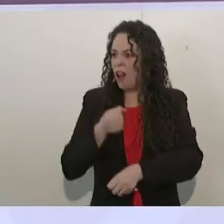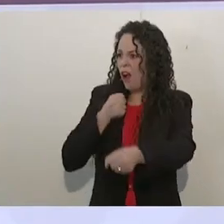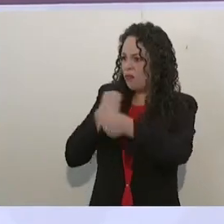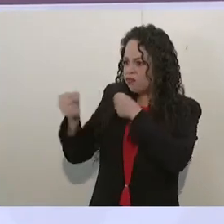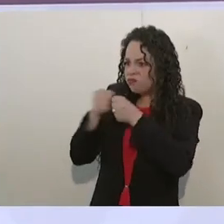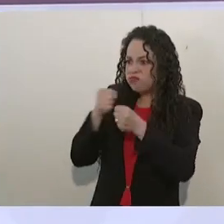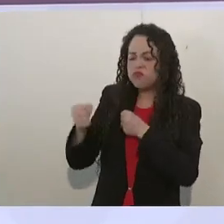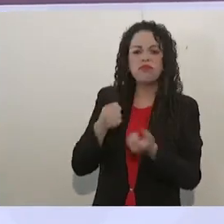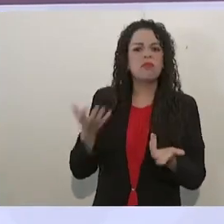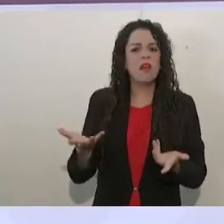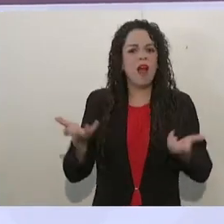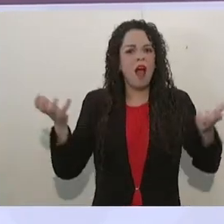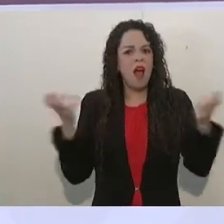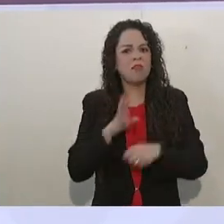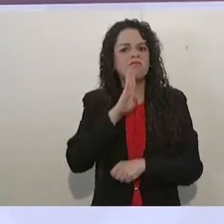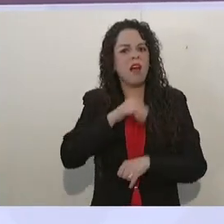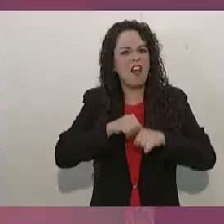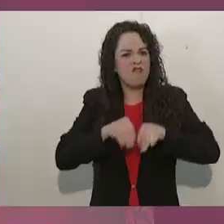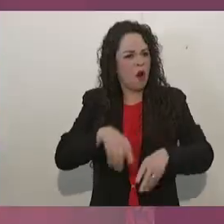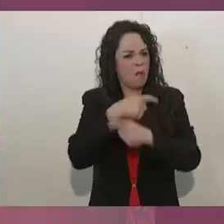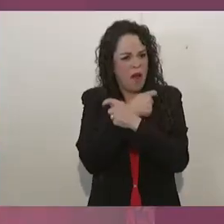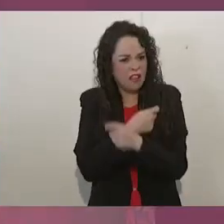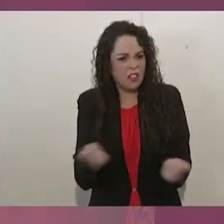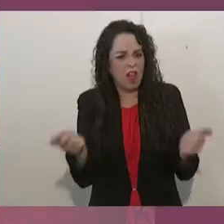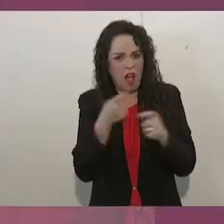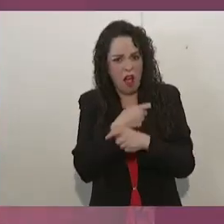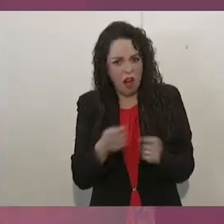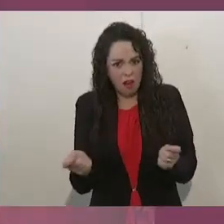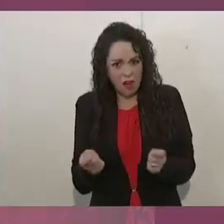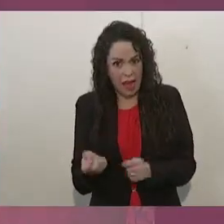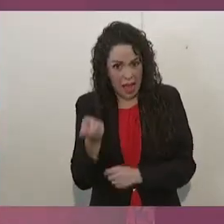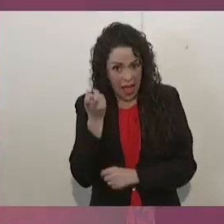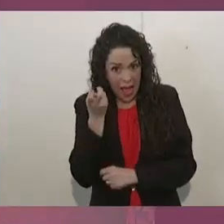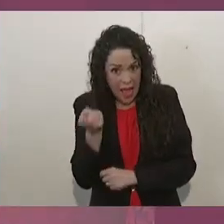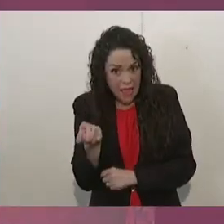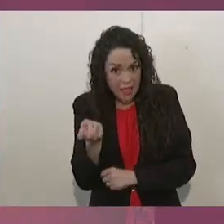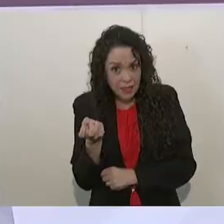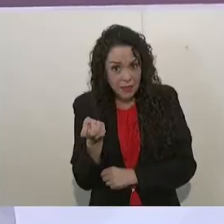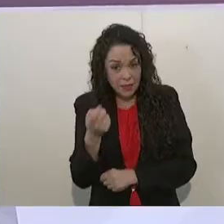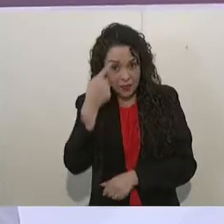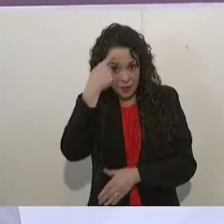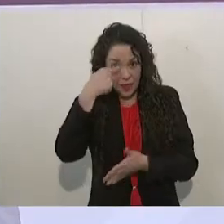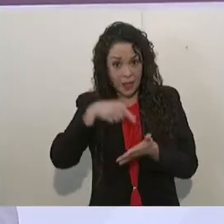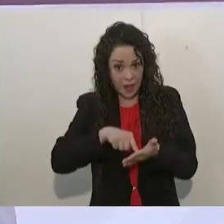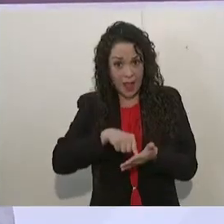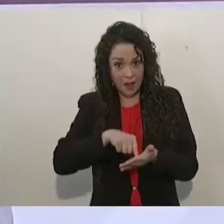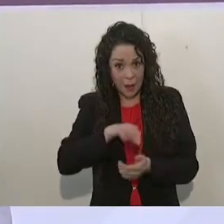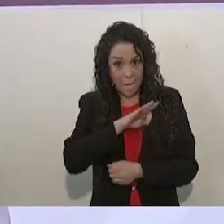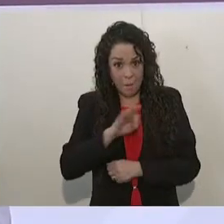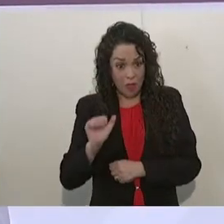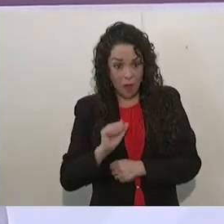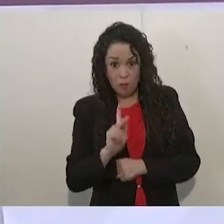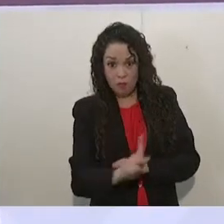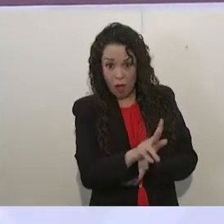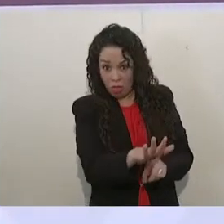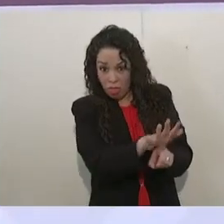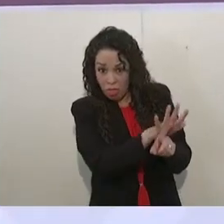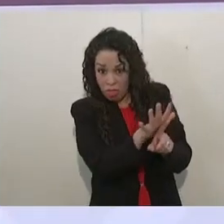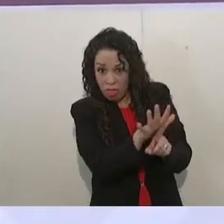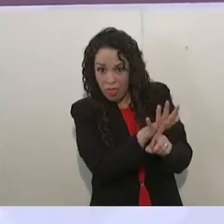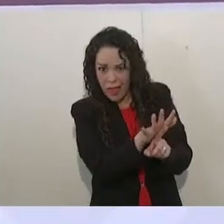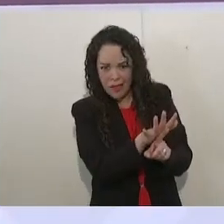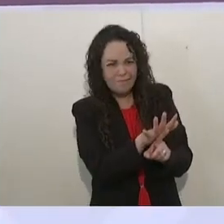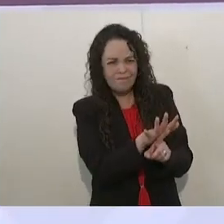a su servicio, iban a poder manipular a nuestro pueblo. Tengan para